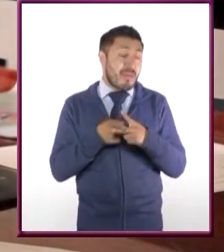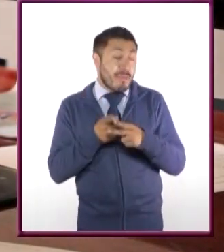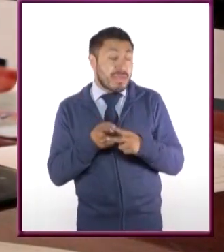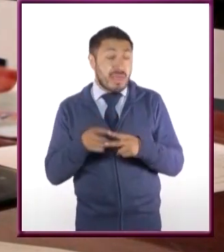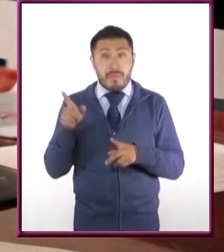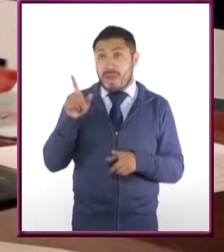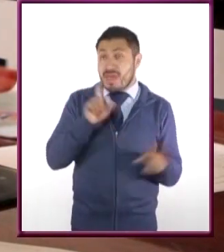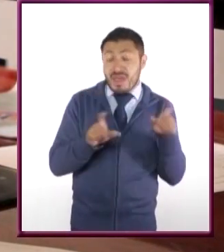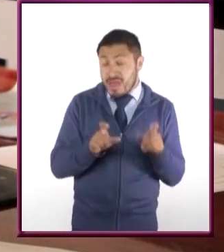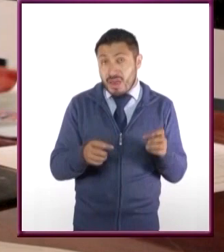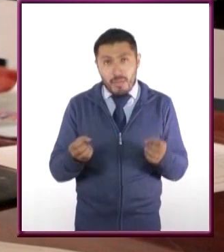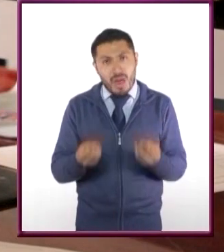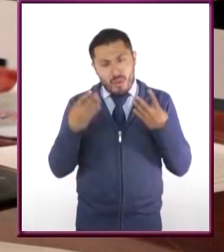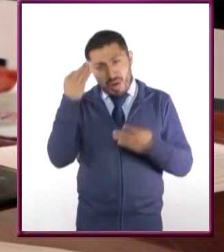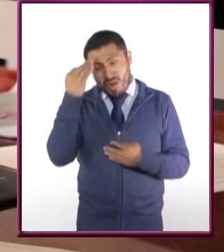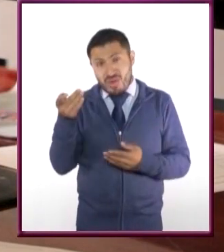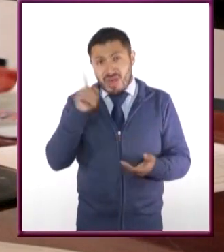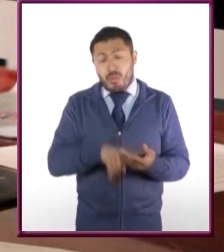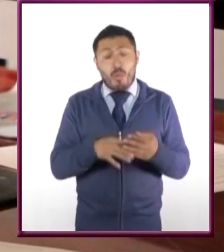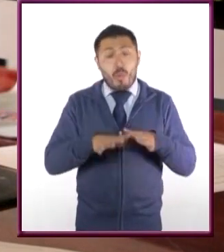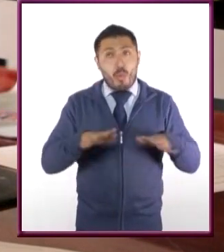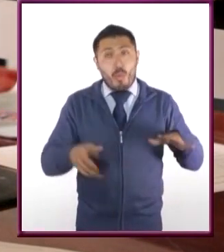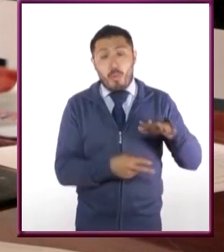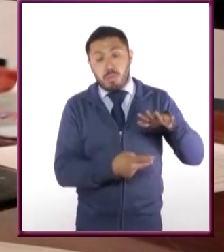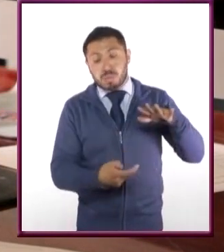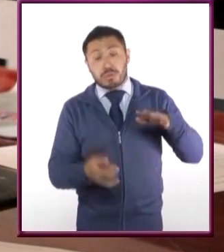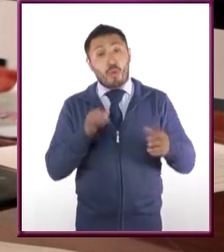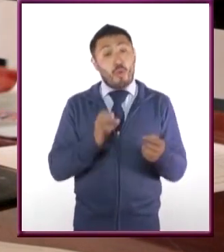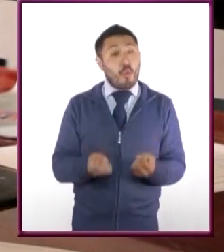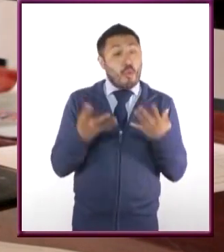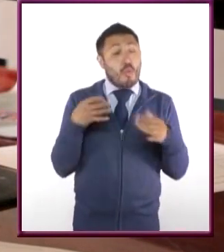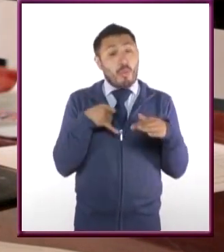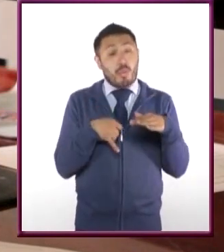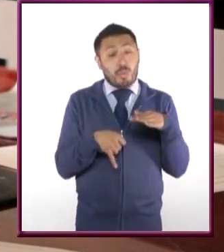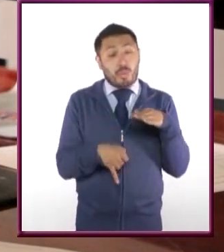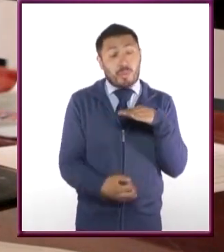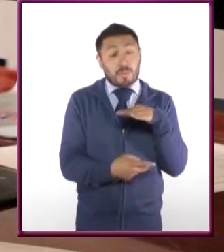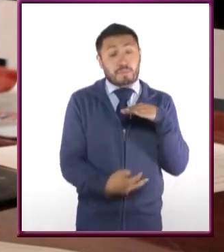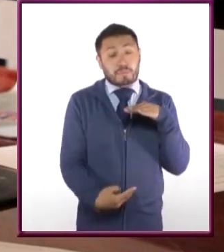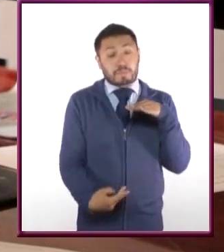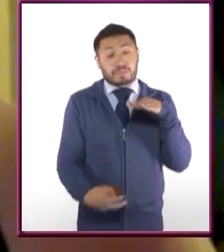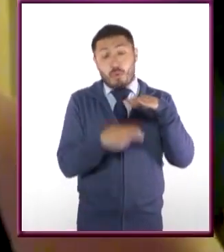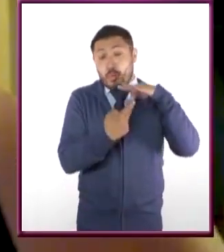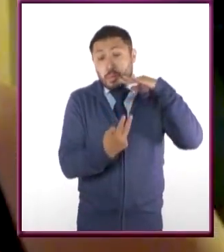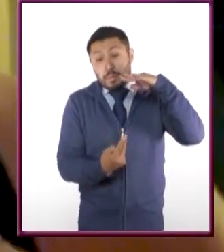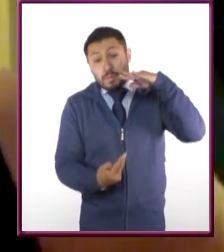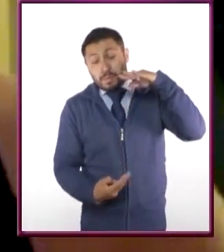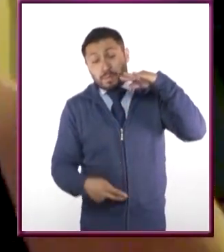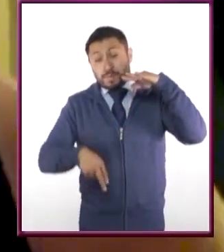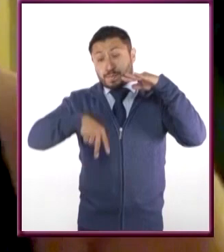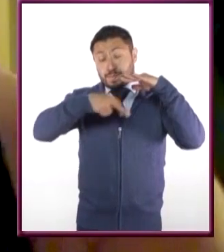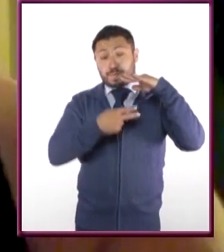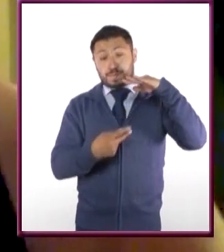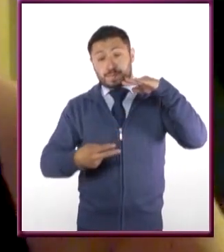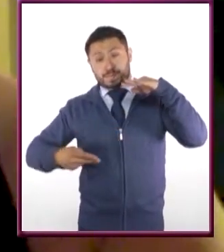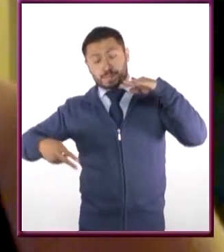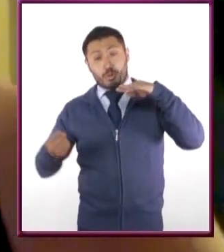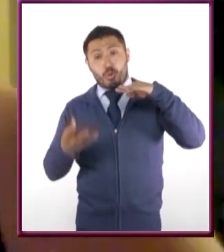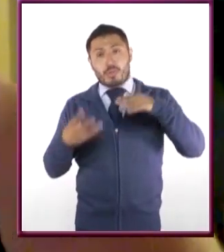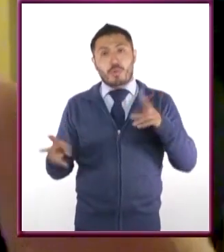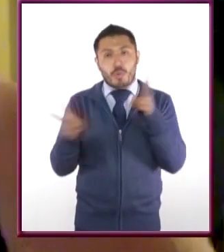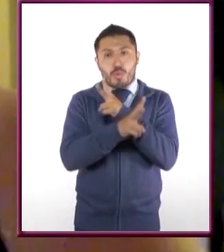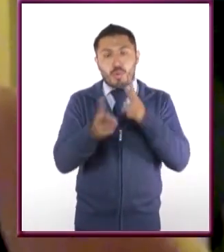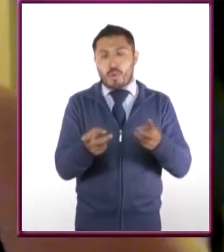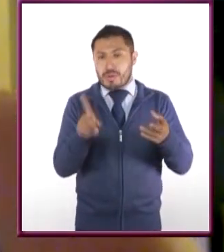a permanecer dentro del agua, qué profundidad nos vamos a sumergir, cuánto aire le tenemos que